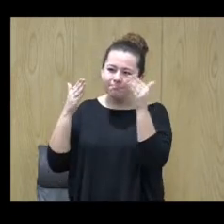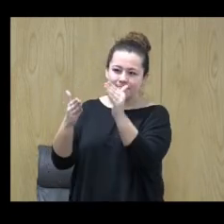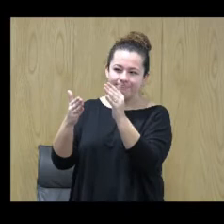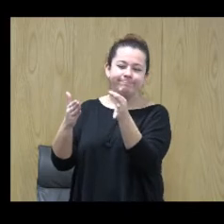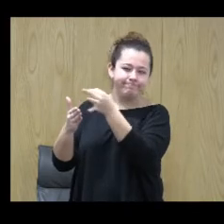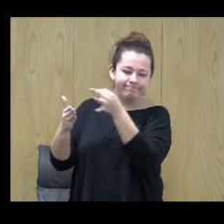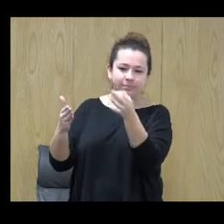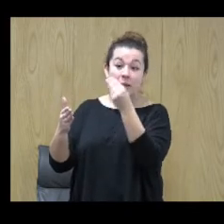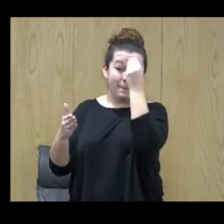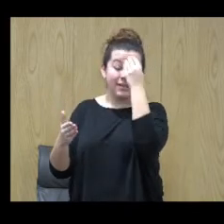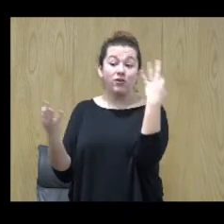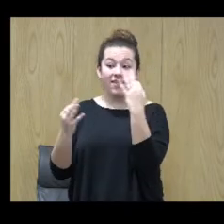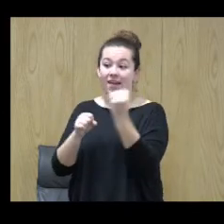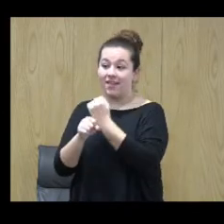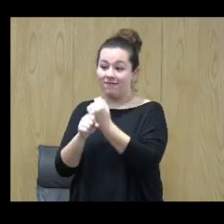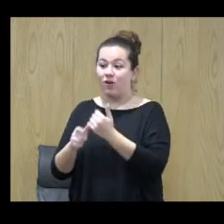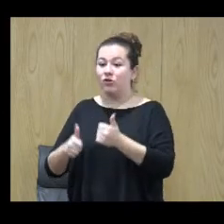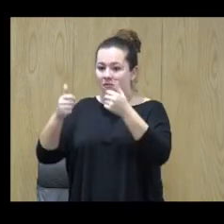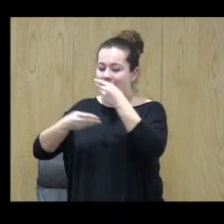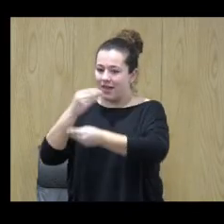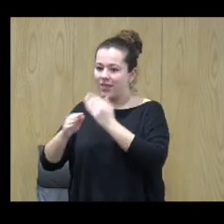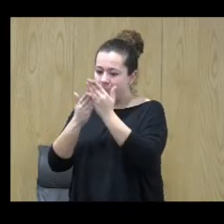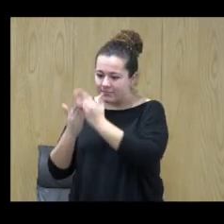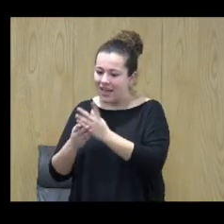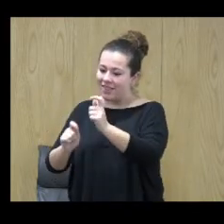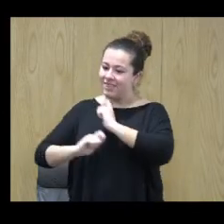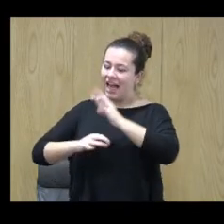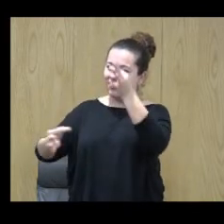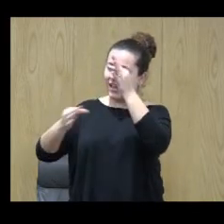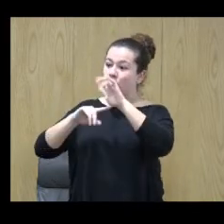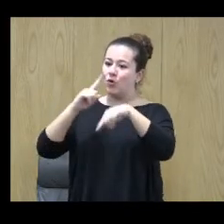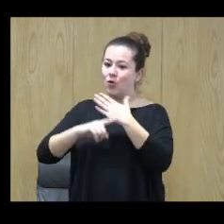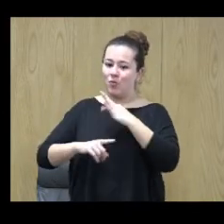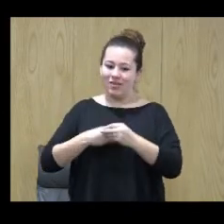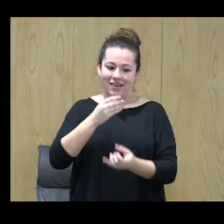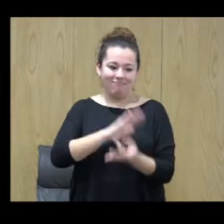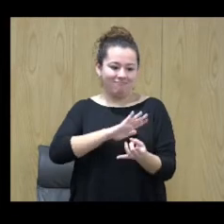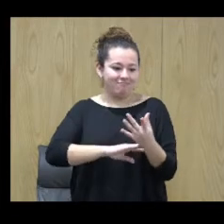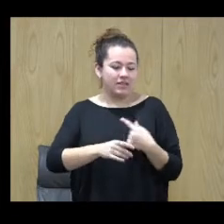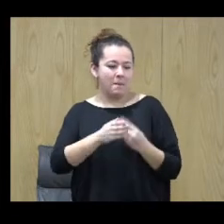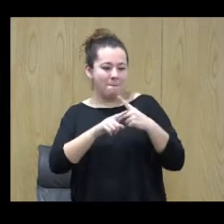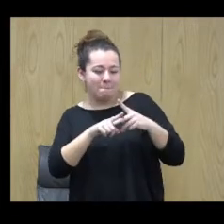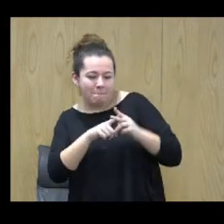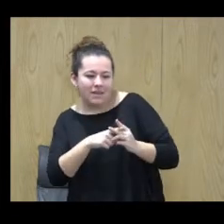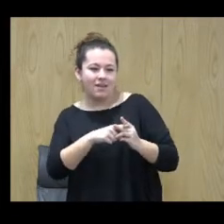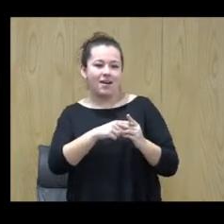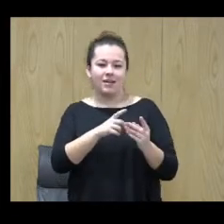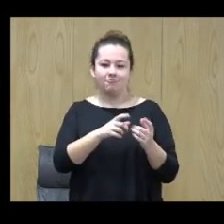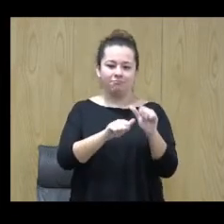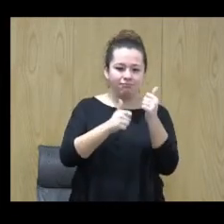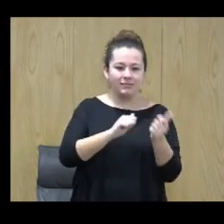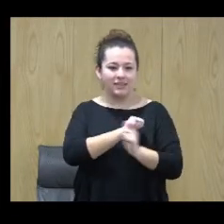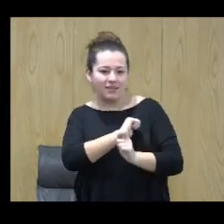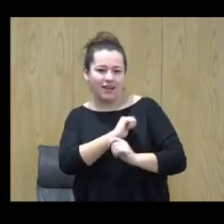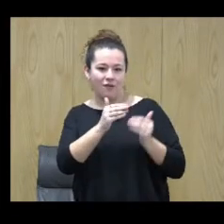más trabajos que nos vayan aportando datos sobre los cuales podamos generar luego materiales, diseños, estrategias futuras, ¿no?